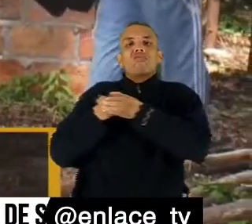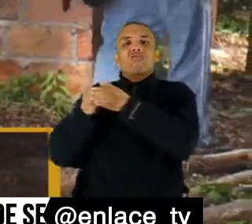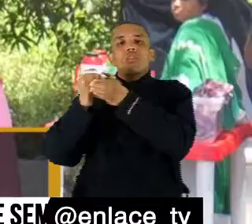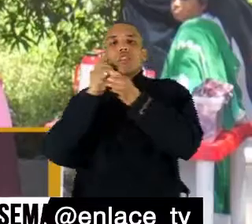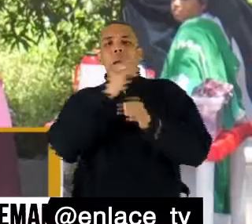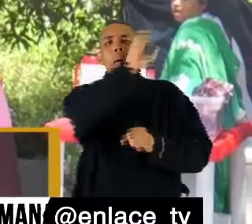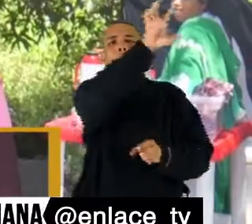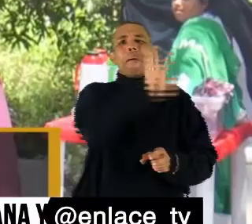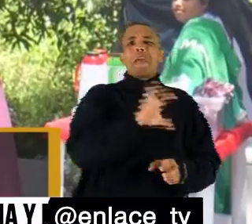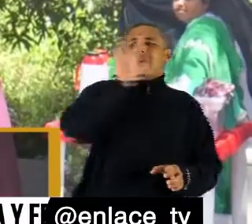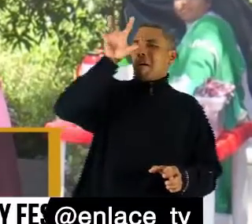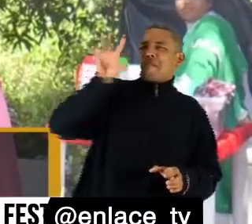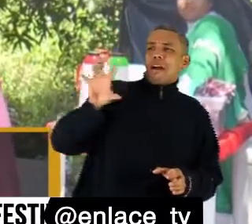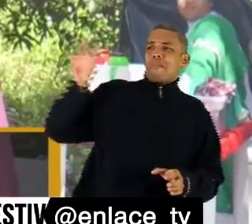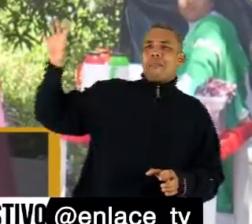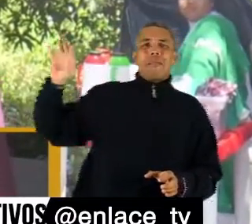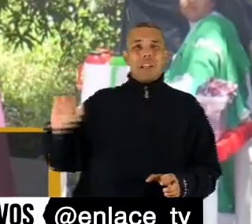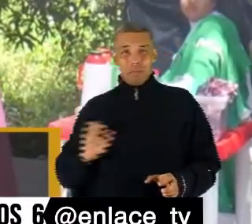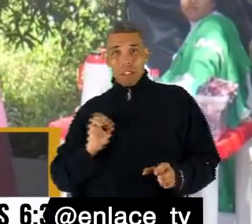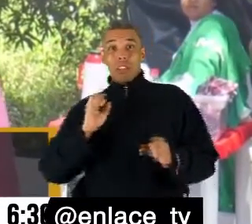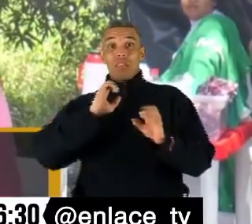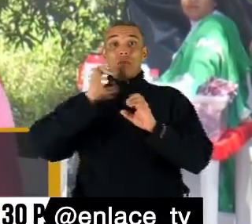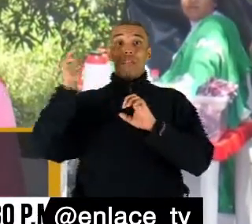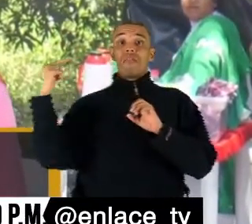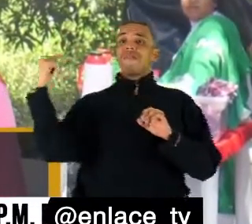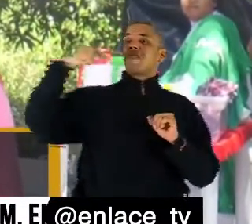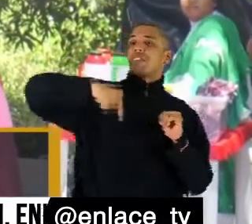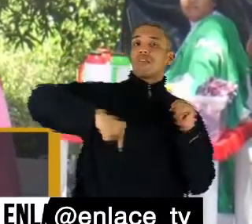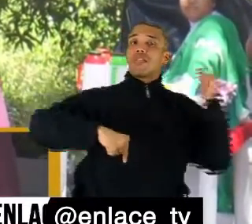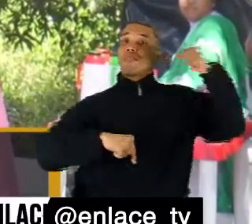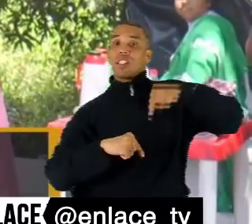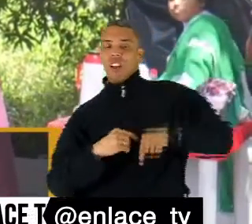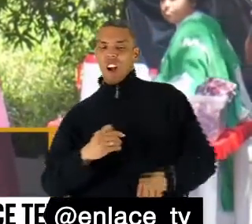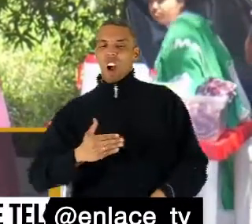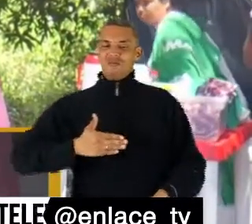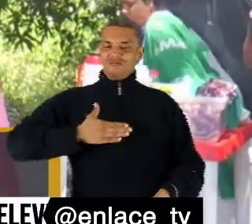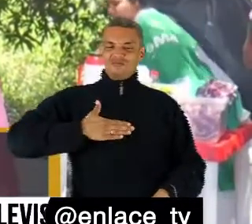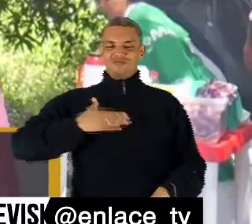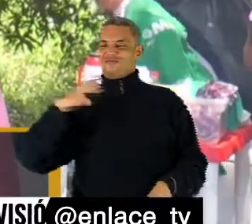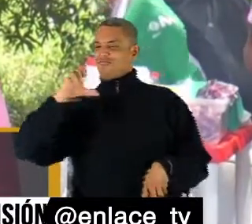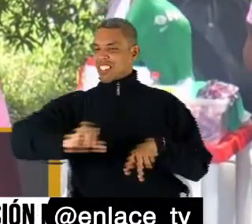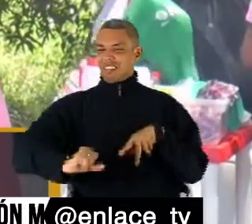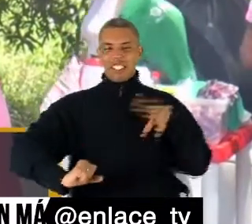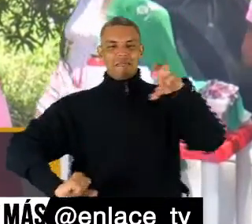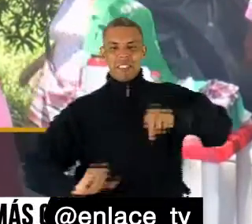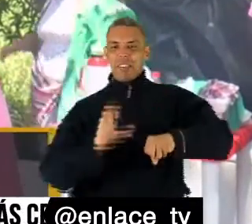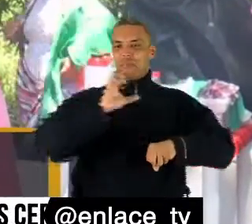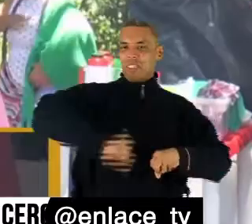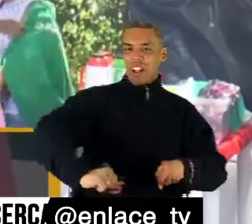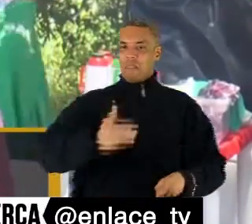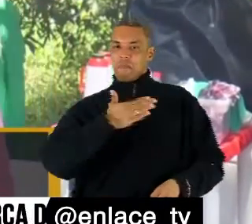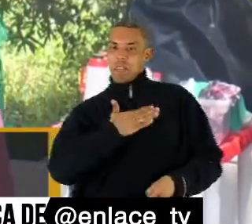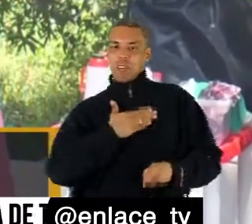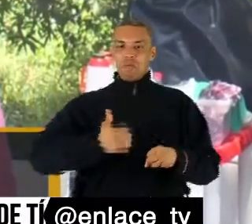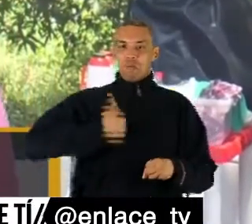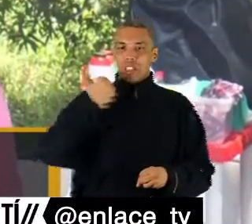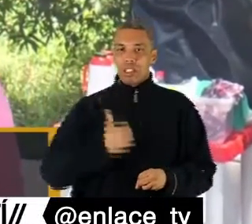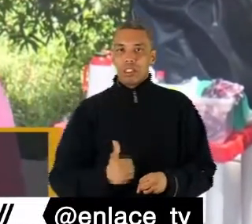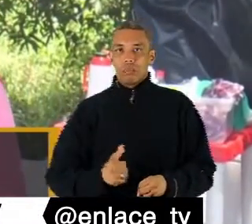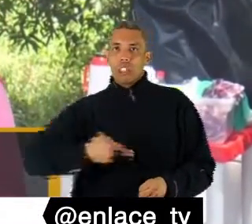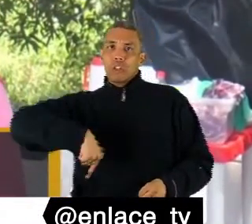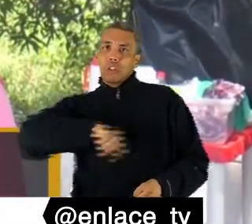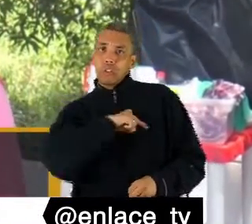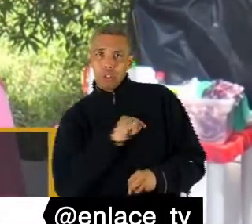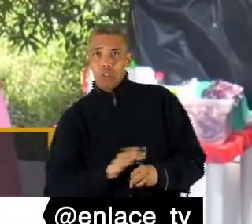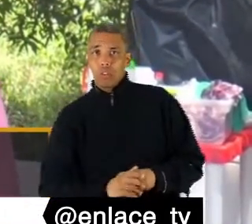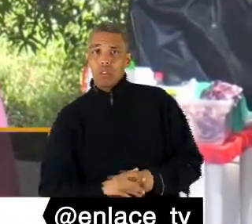hoy nos están acobijando en todo el país, mientras que para la pequeña producción no hay ninguna posibilidad, no